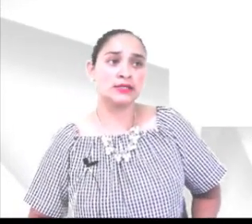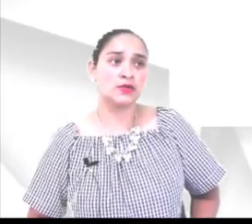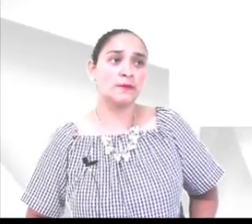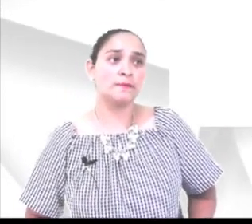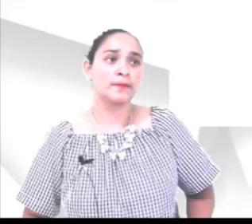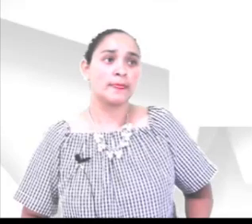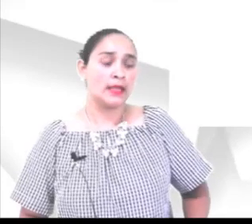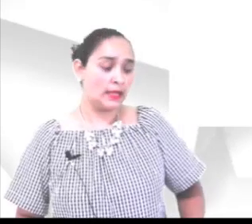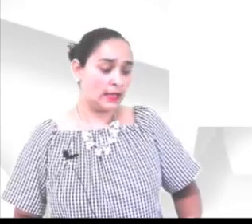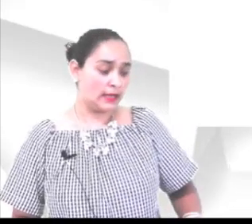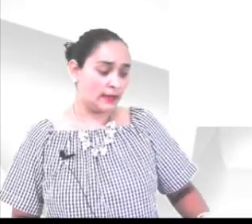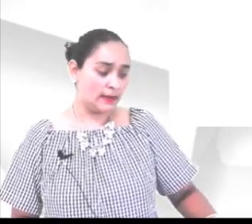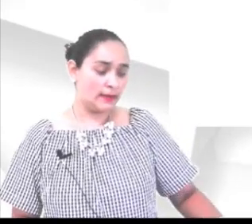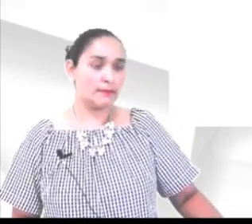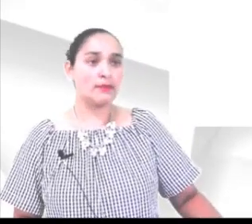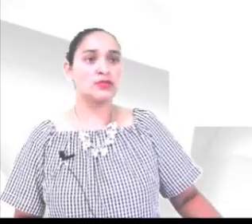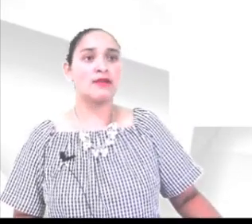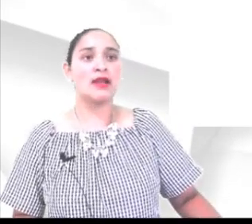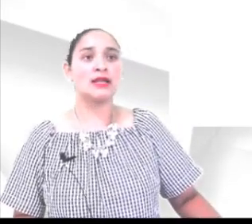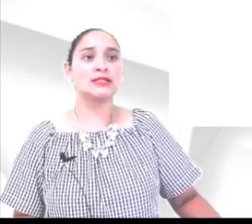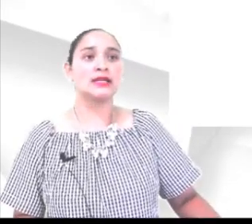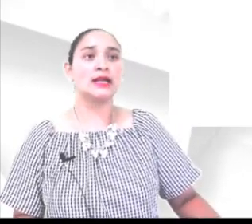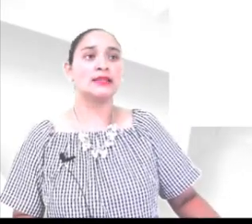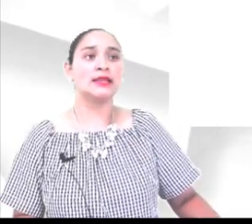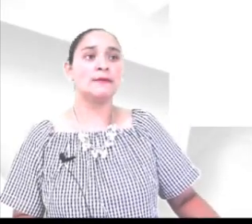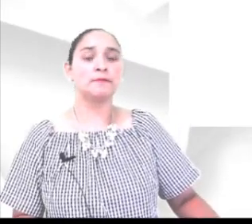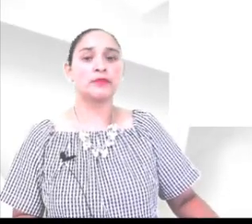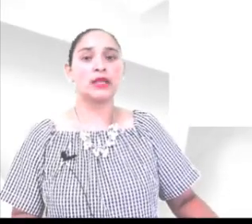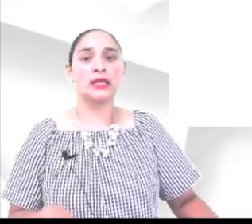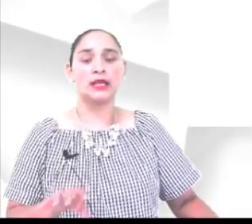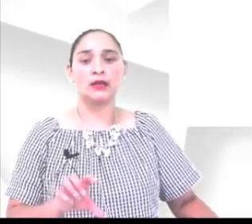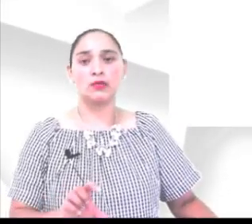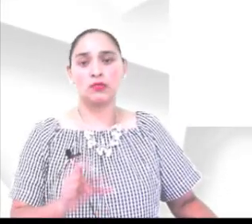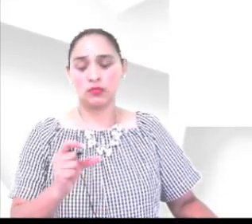En esta sección vamos a hablar acerca de